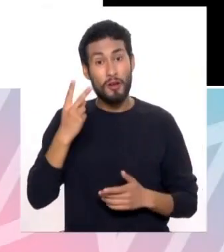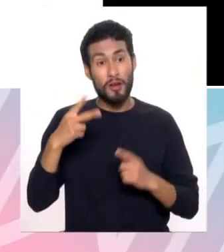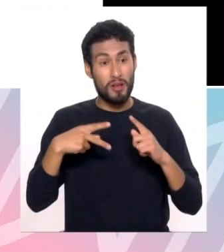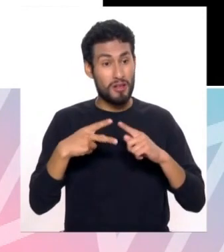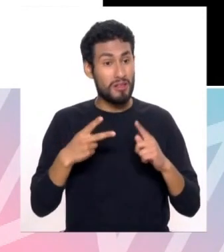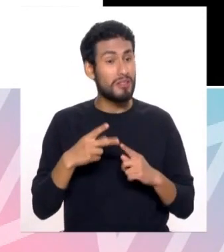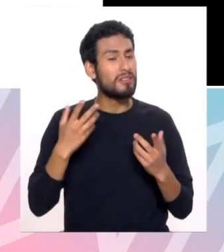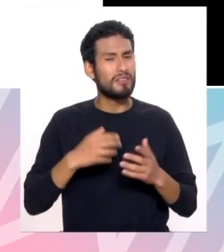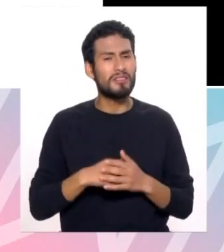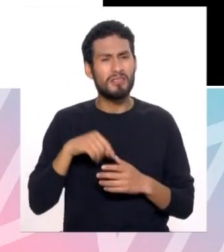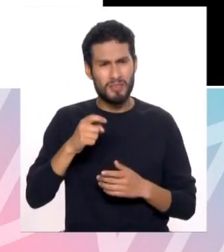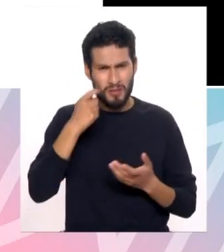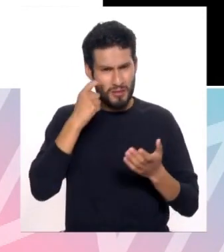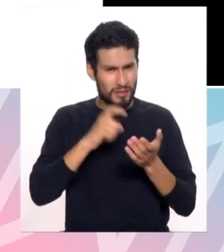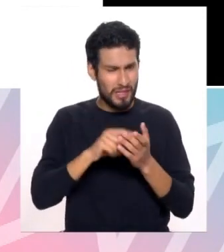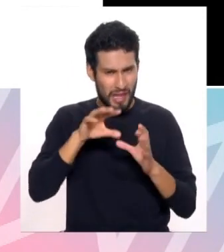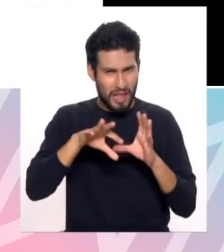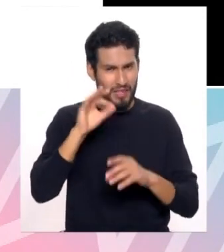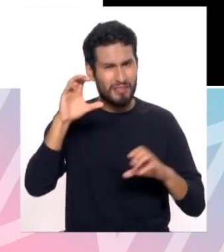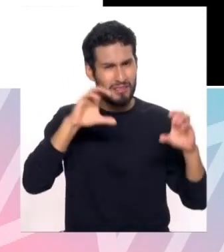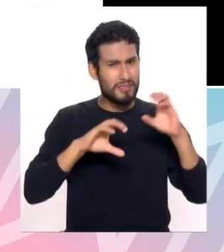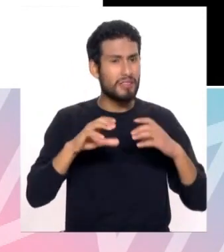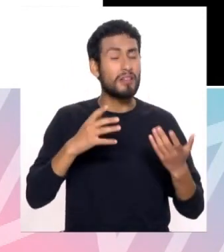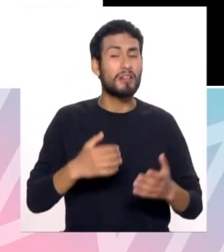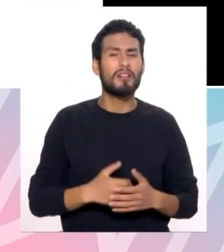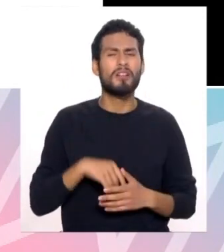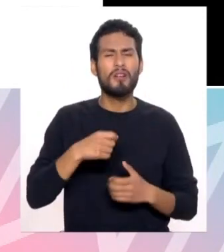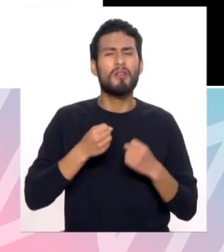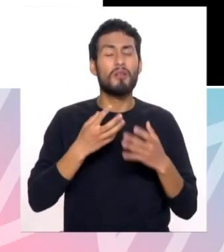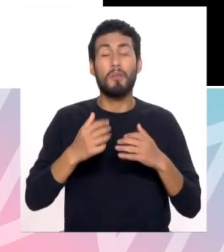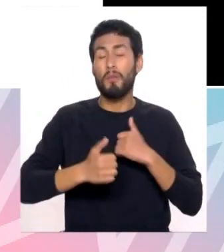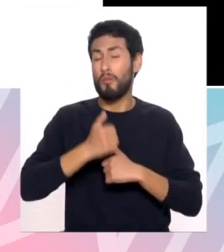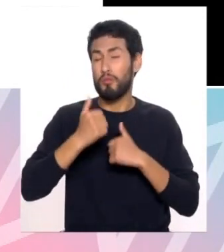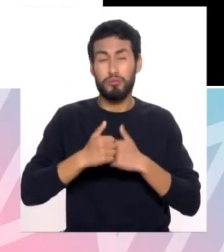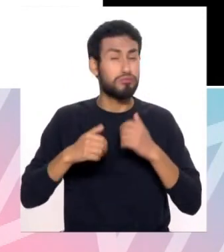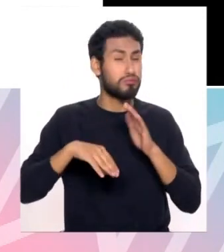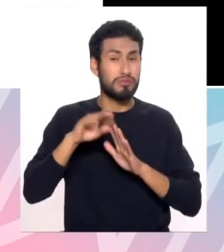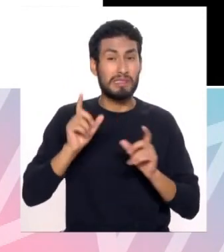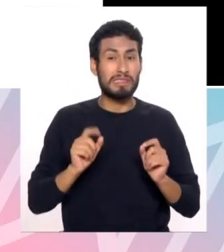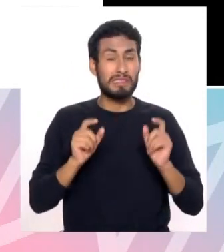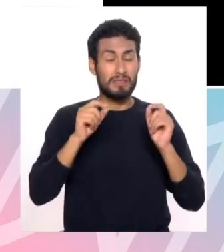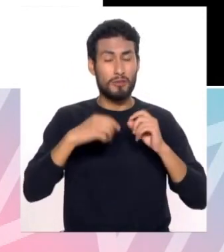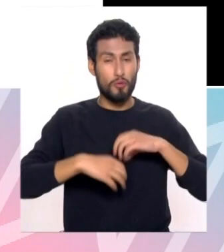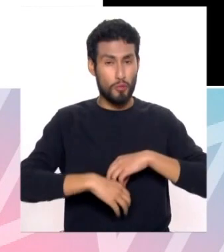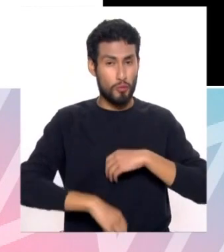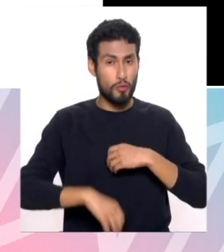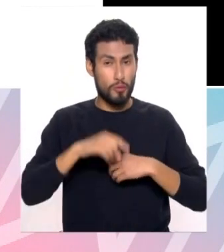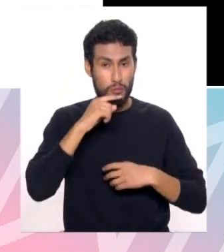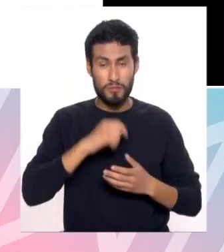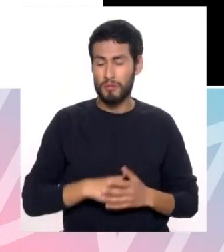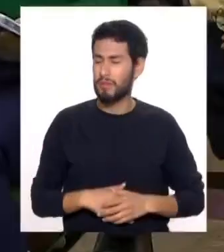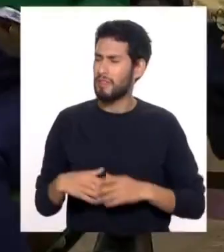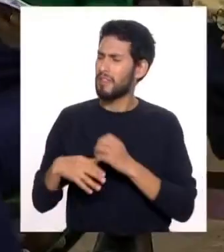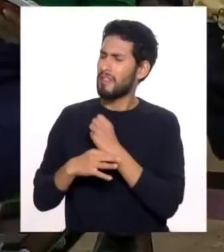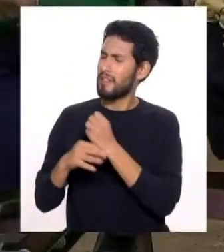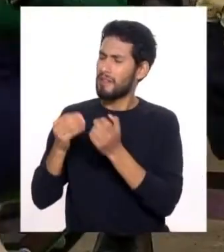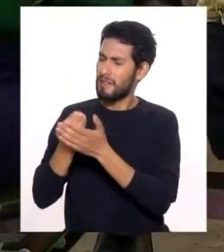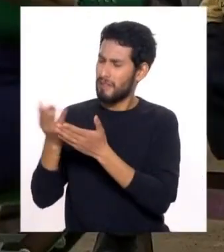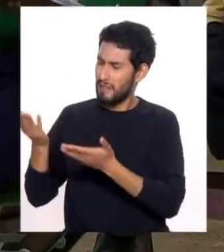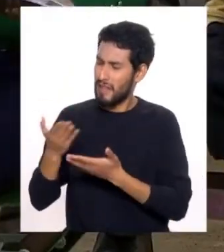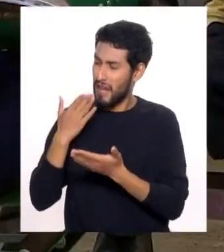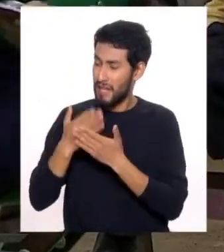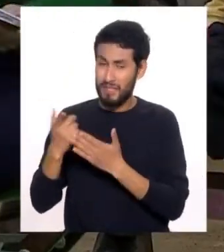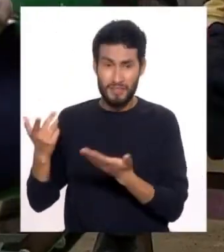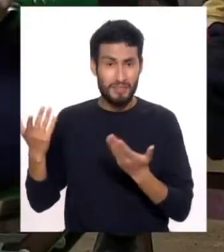está científicamente comprobado que son altos factores de riesgo para contraer el cáncer de cuello uterino. Doctora, bienvenida, muchas gracias